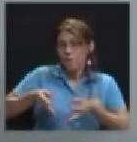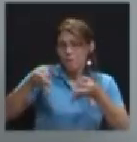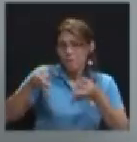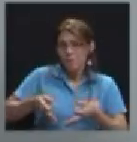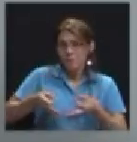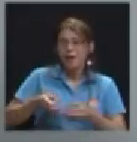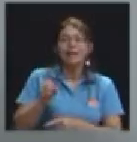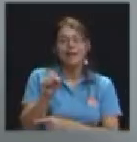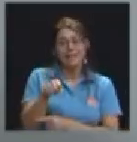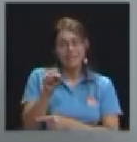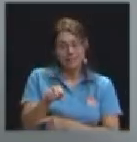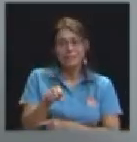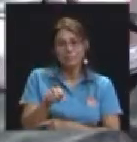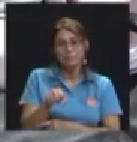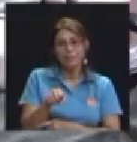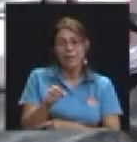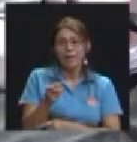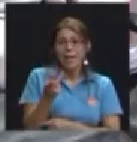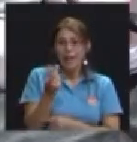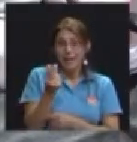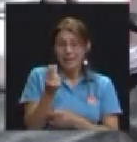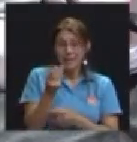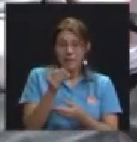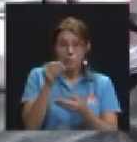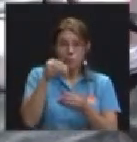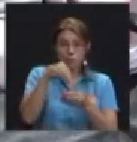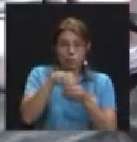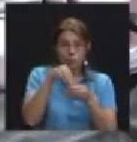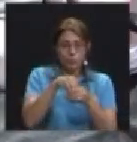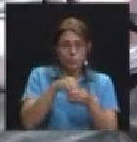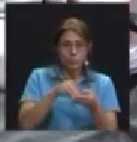una concentración importante del ingreso en los hogares, ¿verdad?